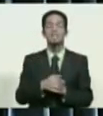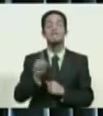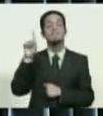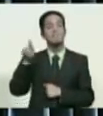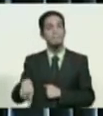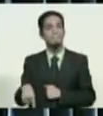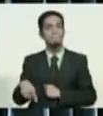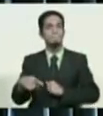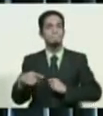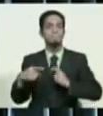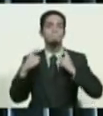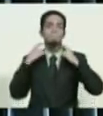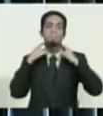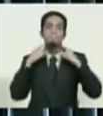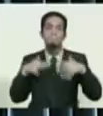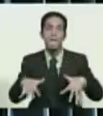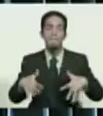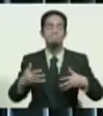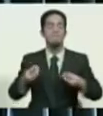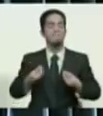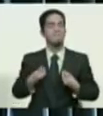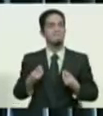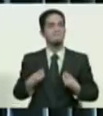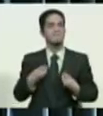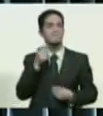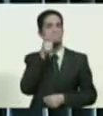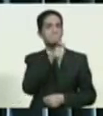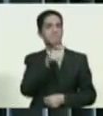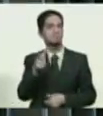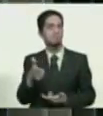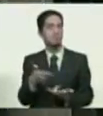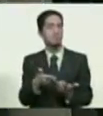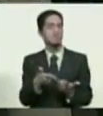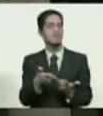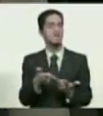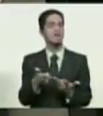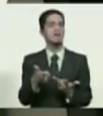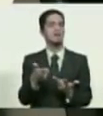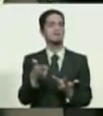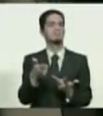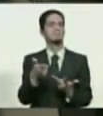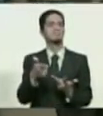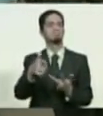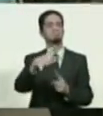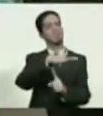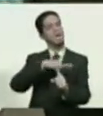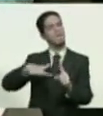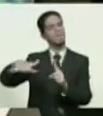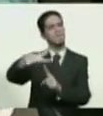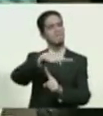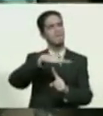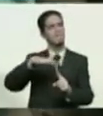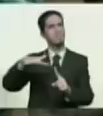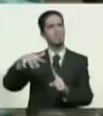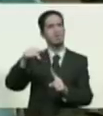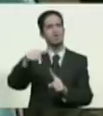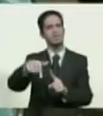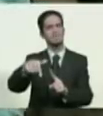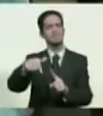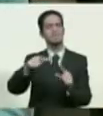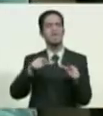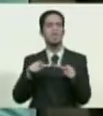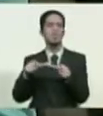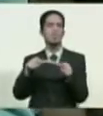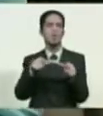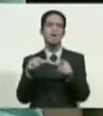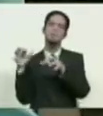pérdida de vidas de personas, de vecinos, de civiles que estaban alrededor del sitio